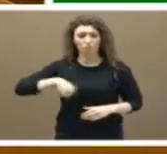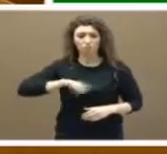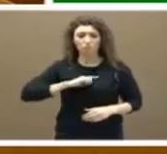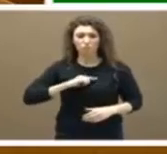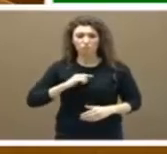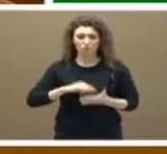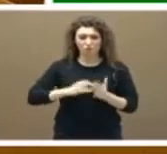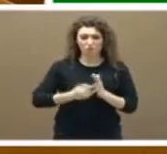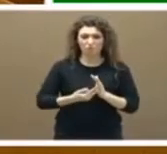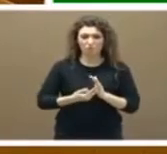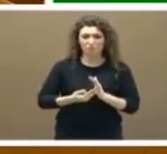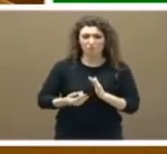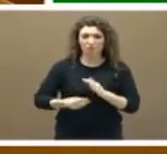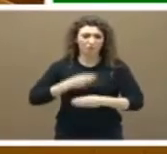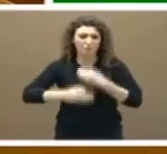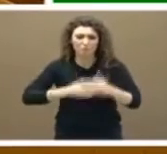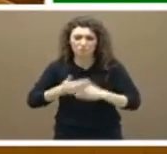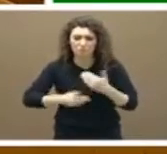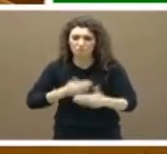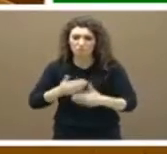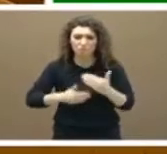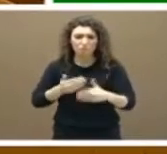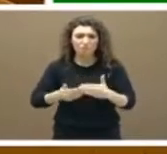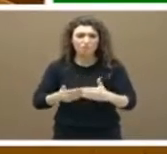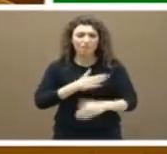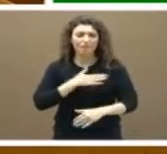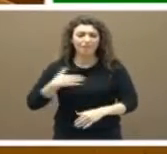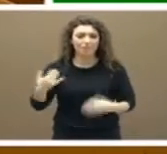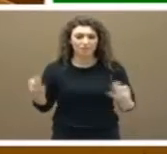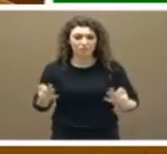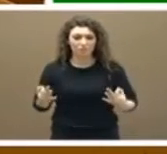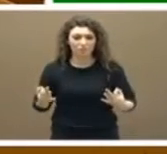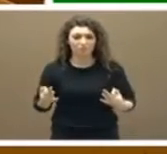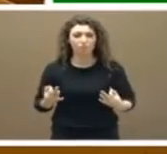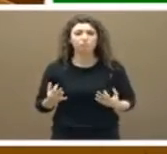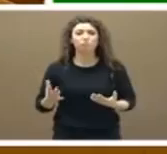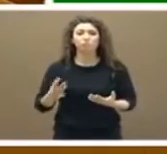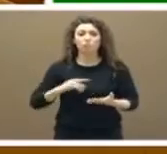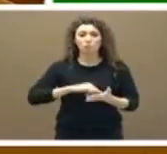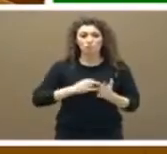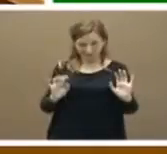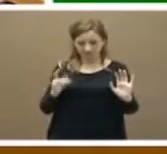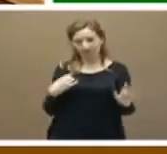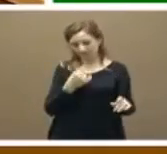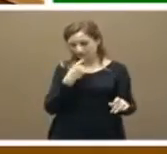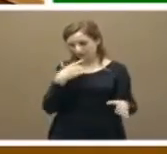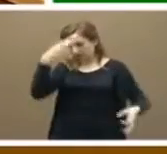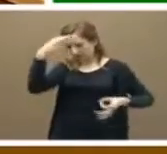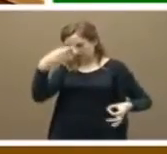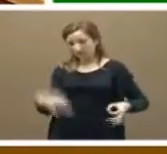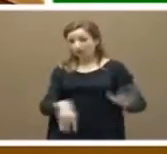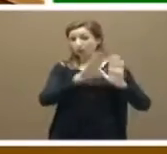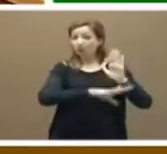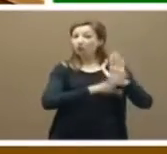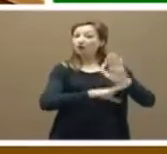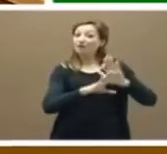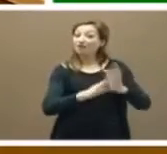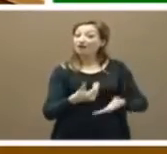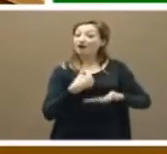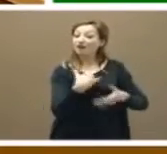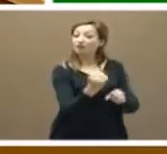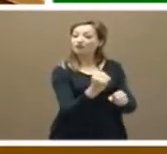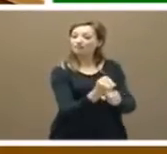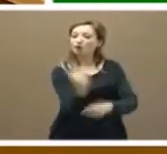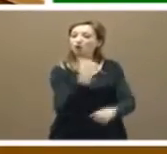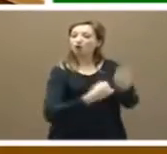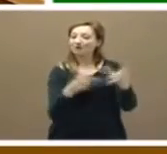La estrategia se plasmará en planes bianuales de empleo que contienen un conjunto ordenado de acciones. Programas de ayuda al empleo en la